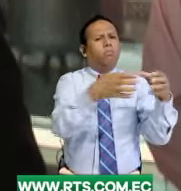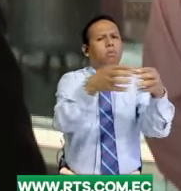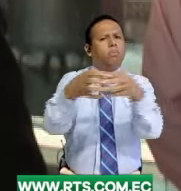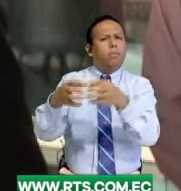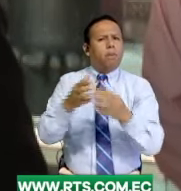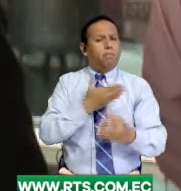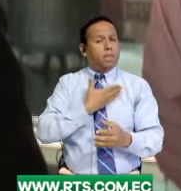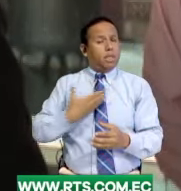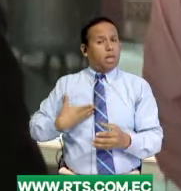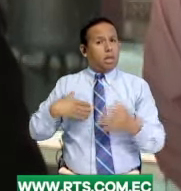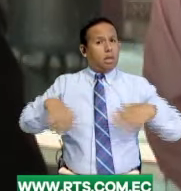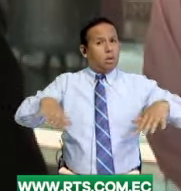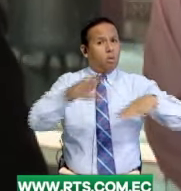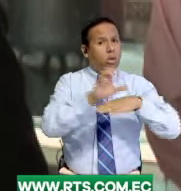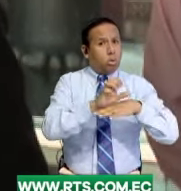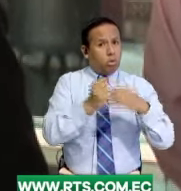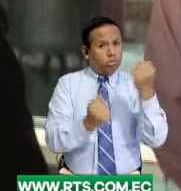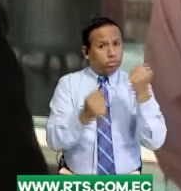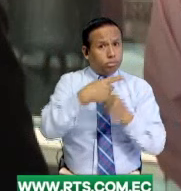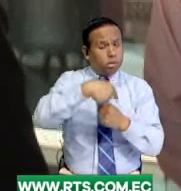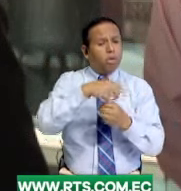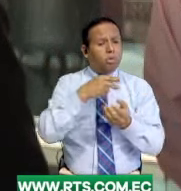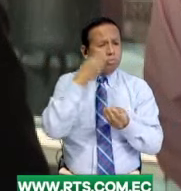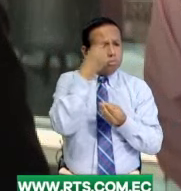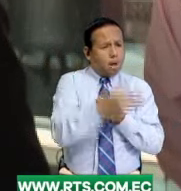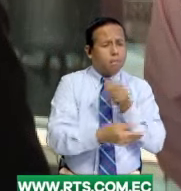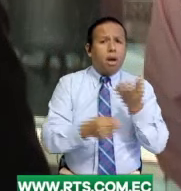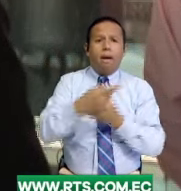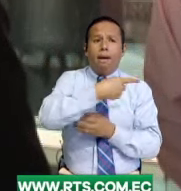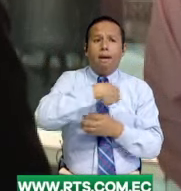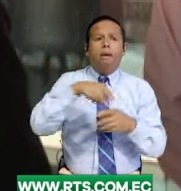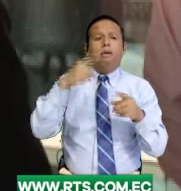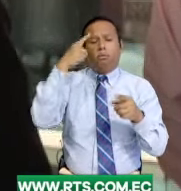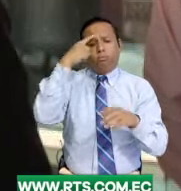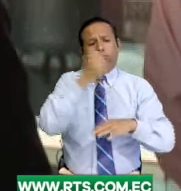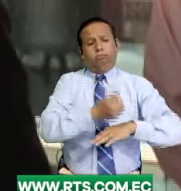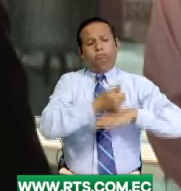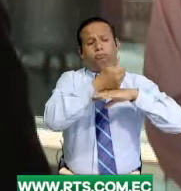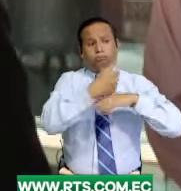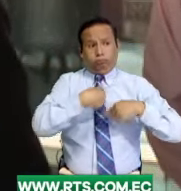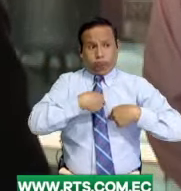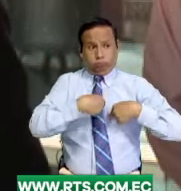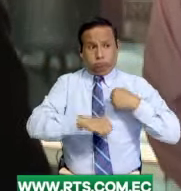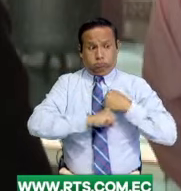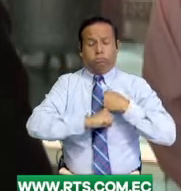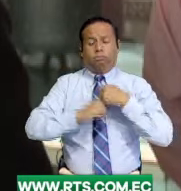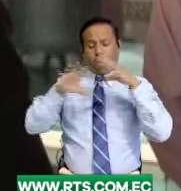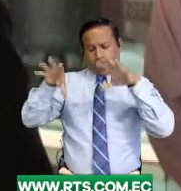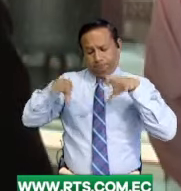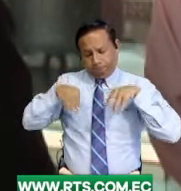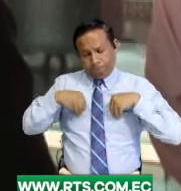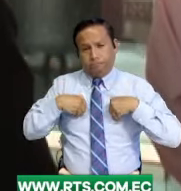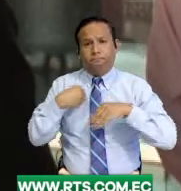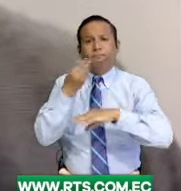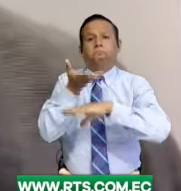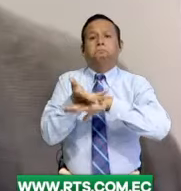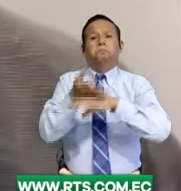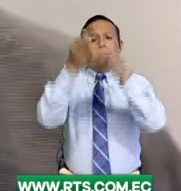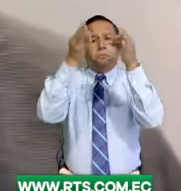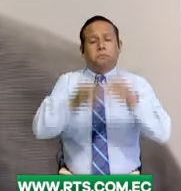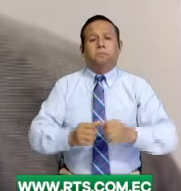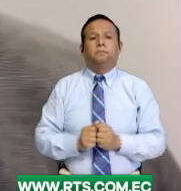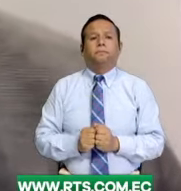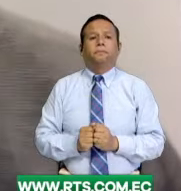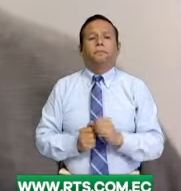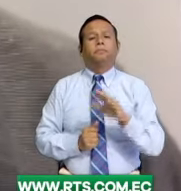toda la autorización para que acepte esta propuesta que se garantice con el decreto ejecutivo, que es una realidad.